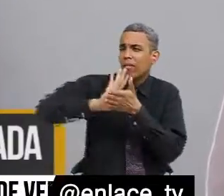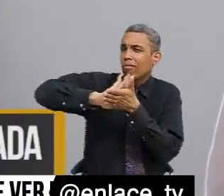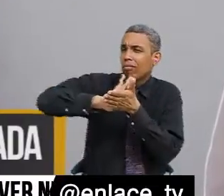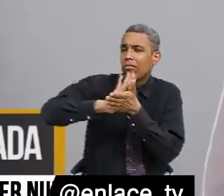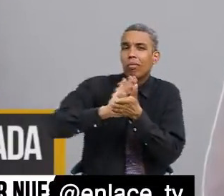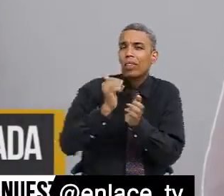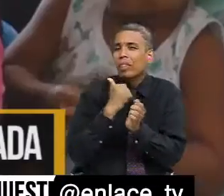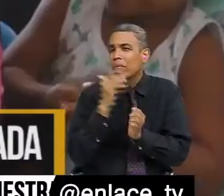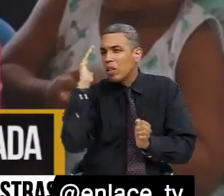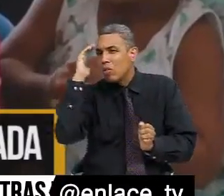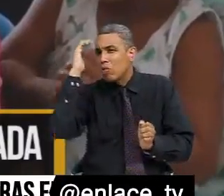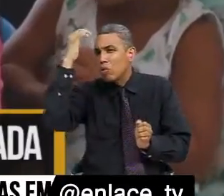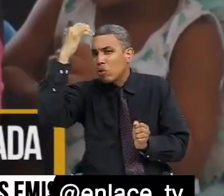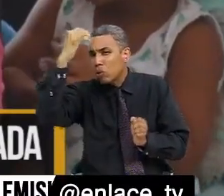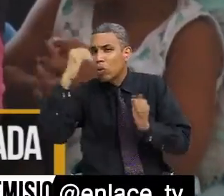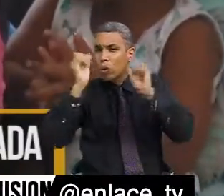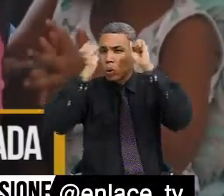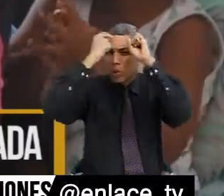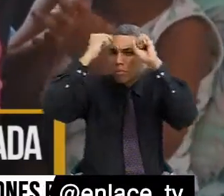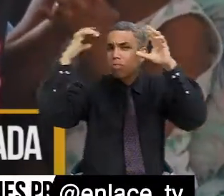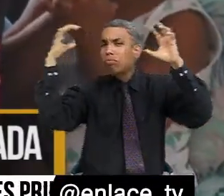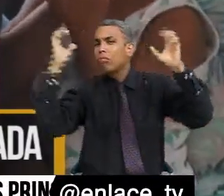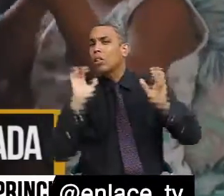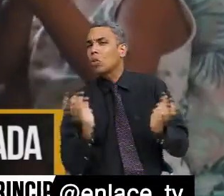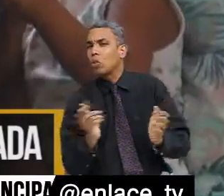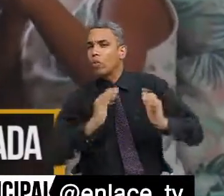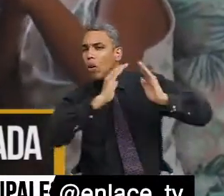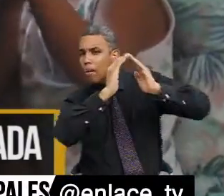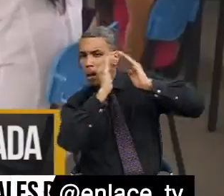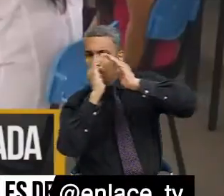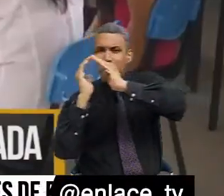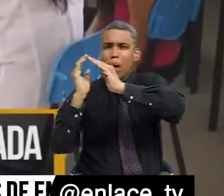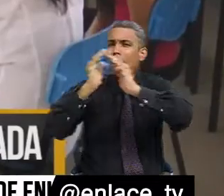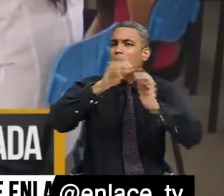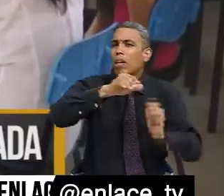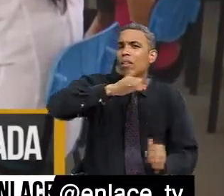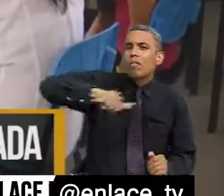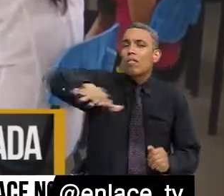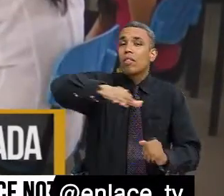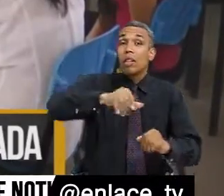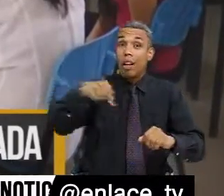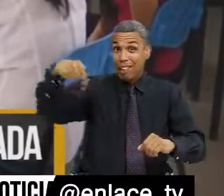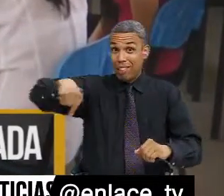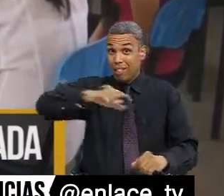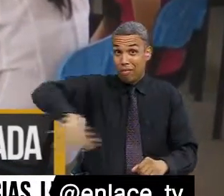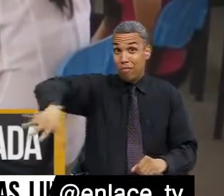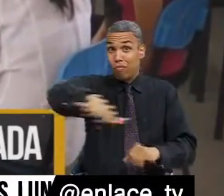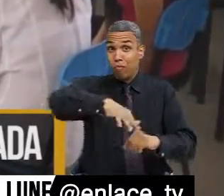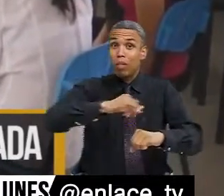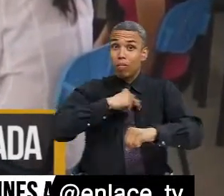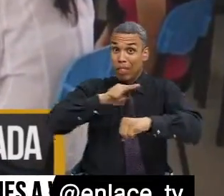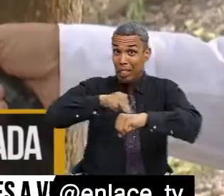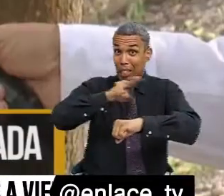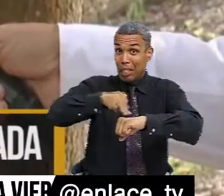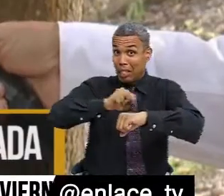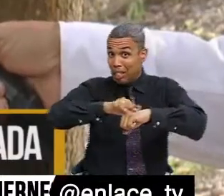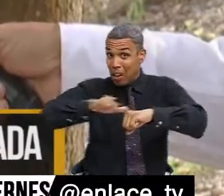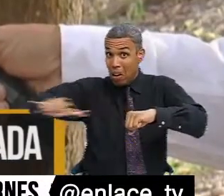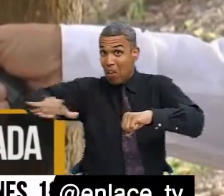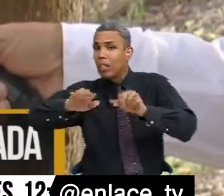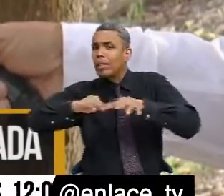de lo que es la vereda en cuanto a vivienda y el área protegida, que esto es una zona protegida dentro del DMRI